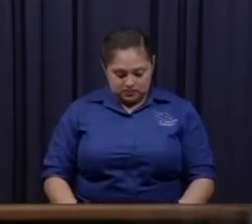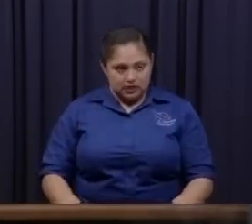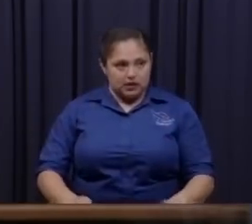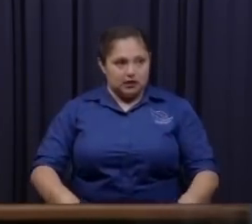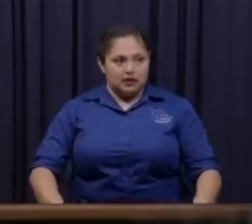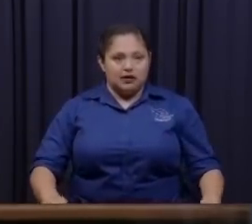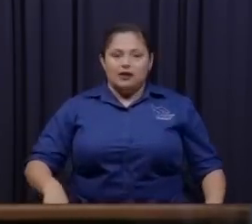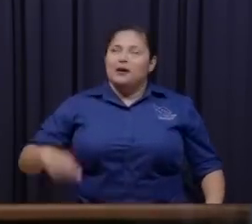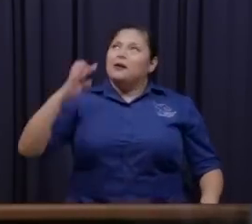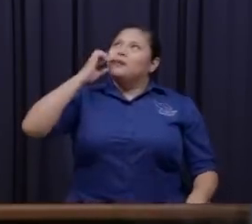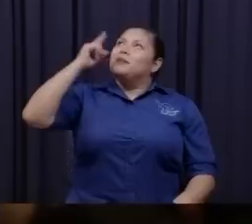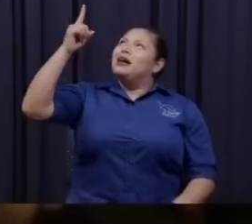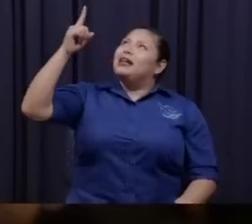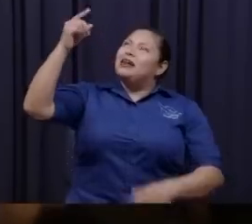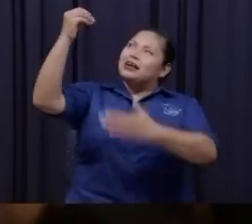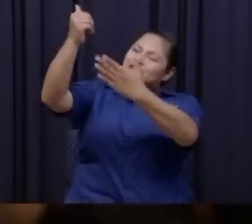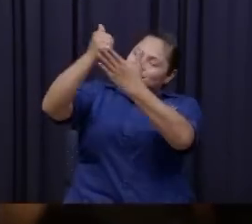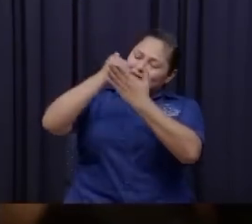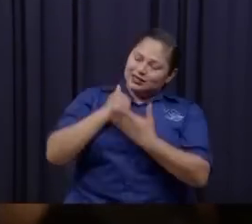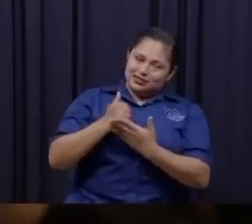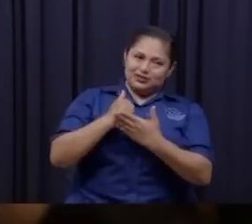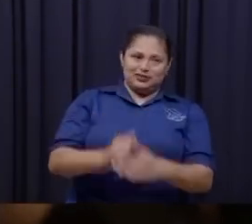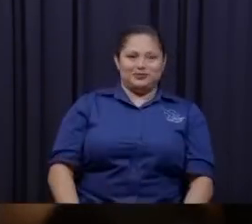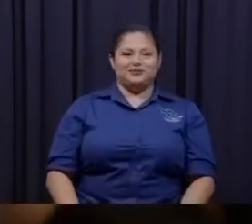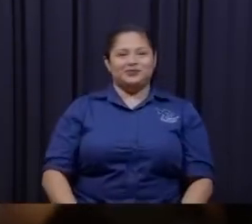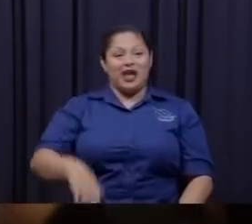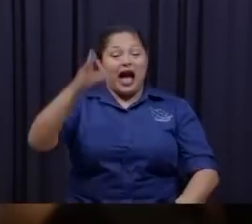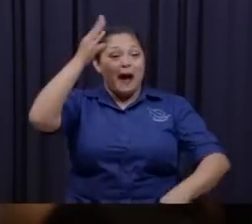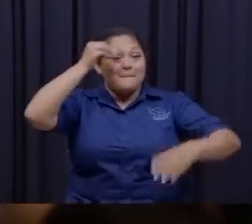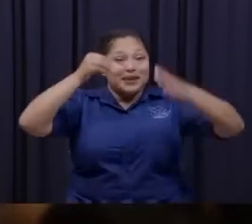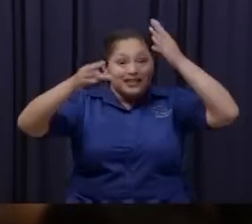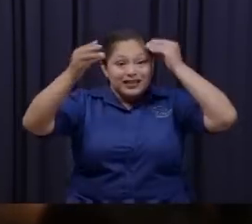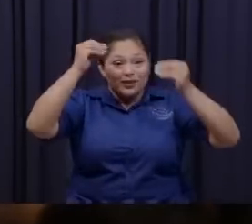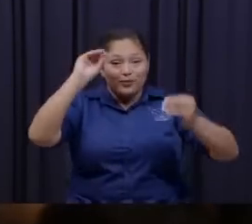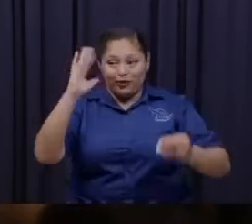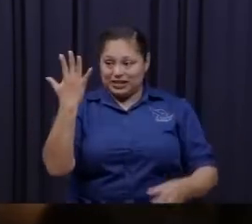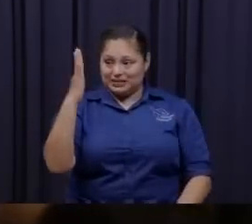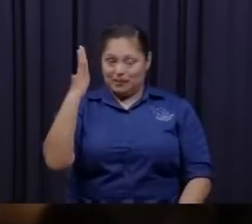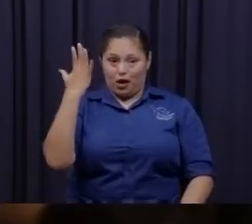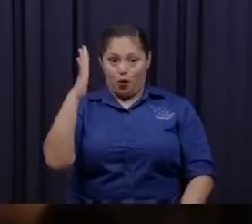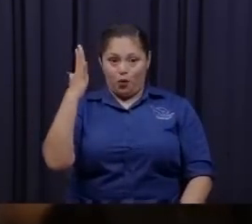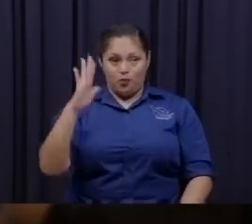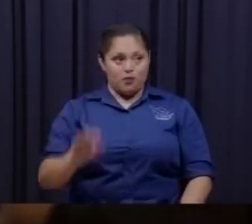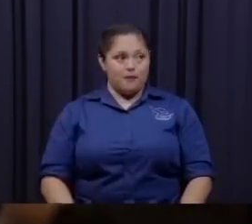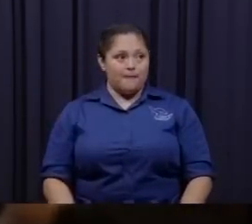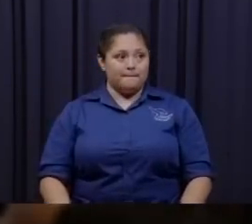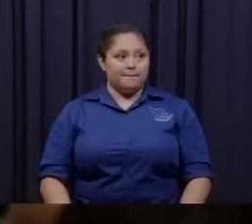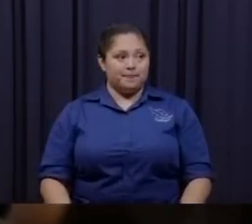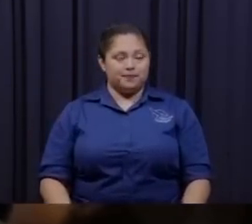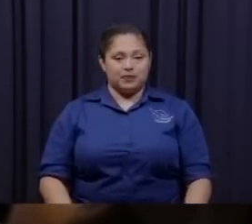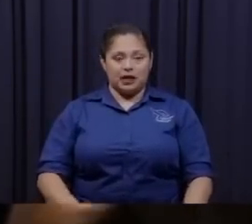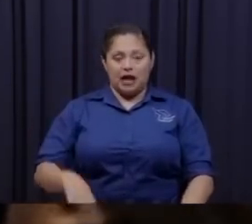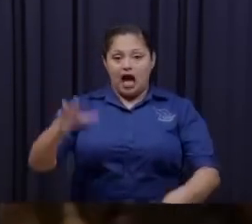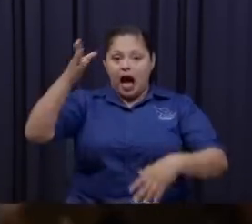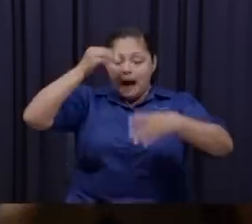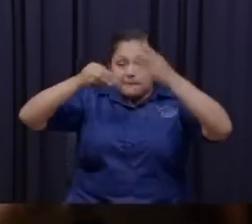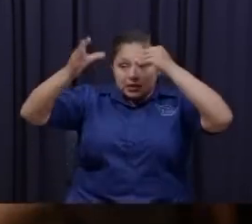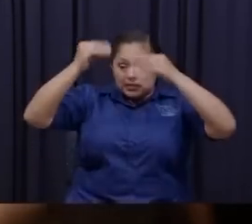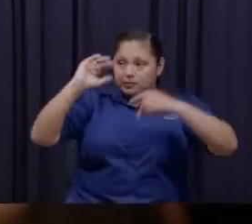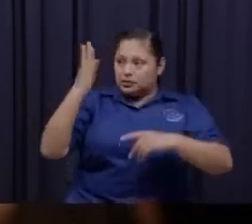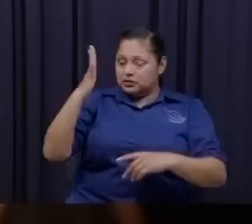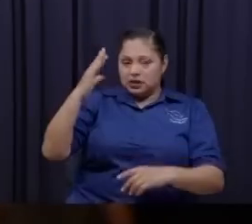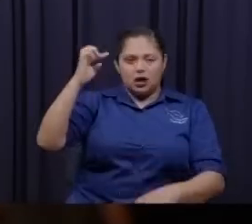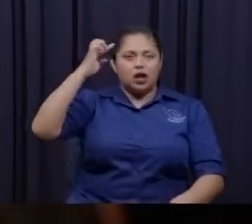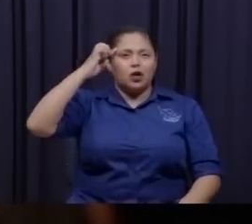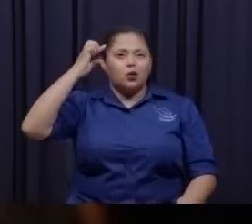Padre, ayúdanos. Bueno, aprendiendo por espejo. En el aprendizaje por espejo, recordando Proverbios